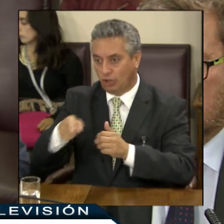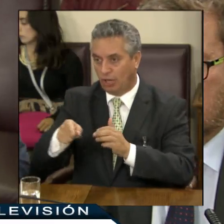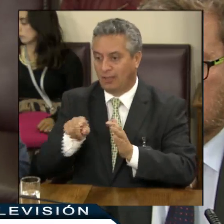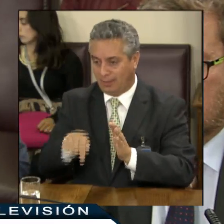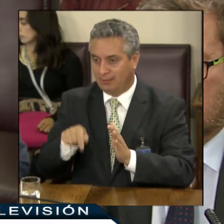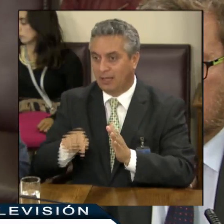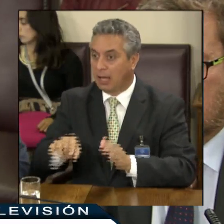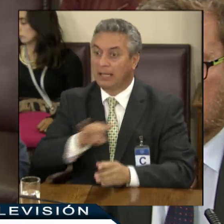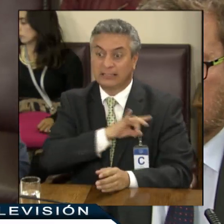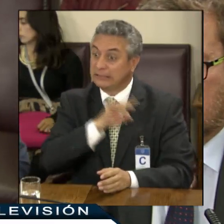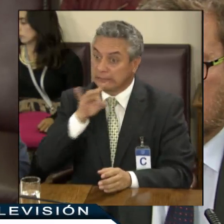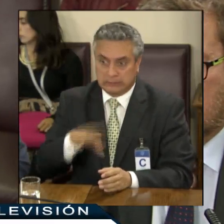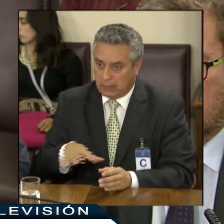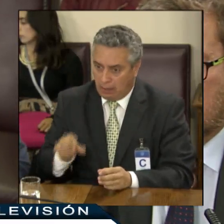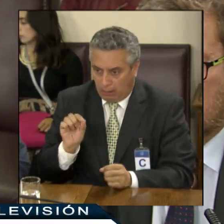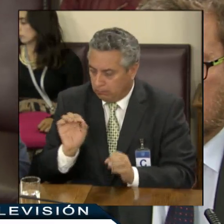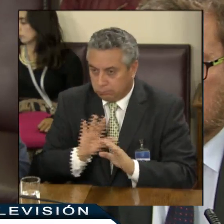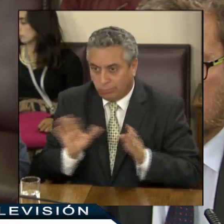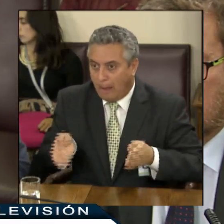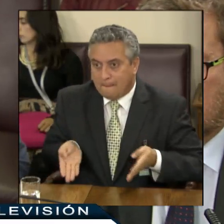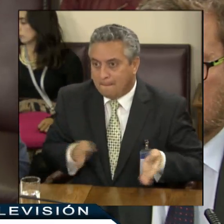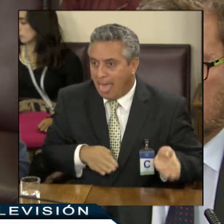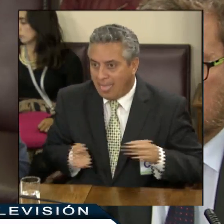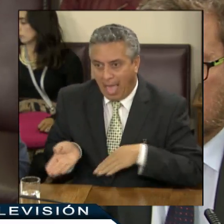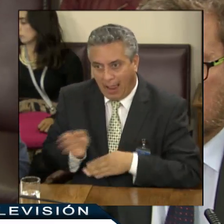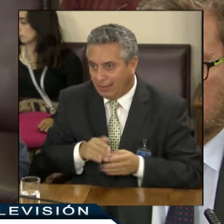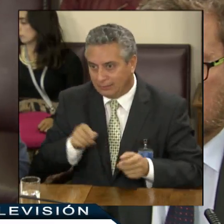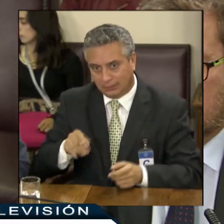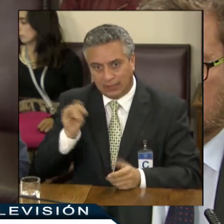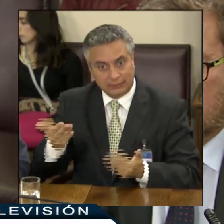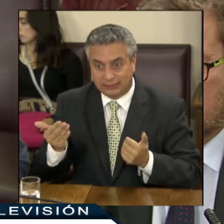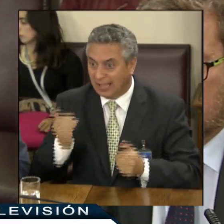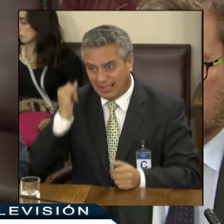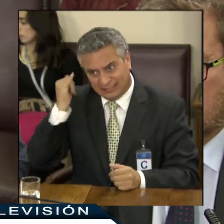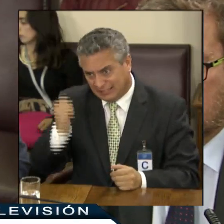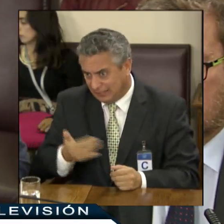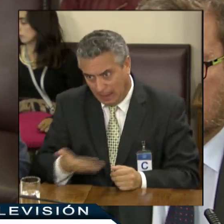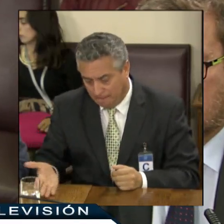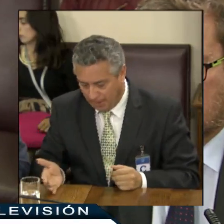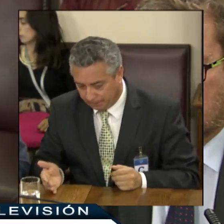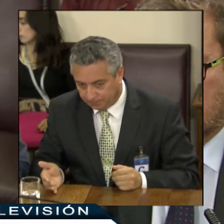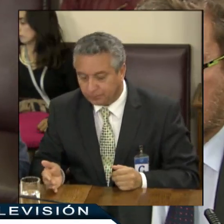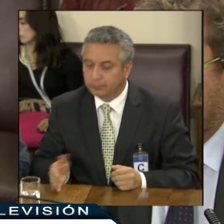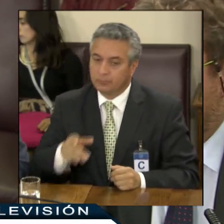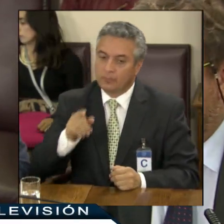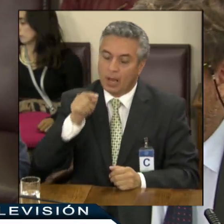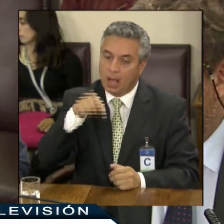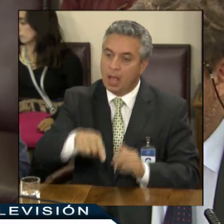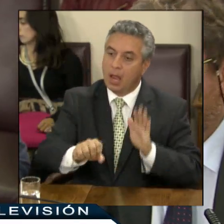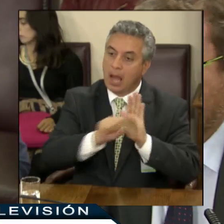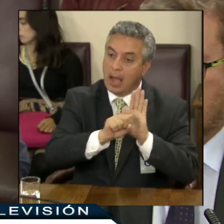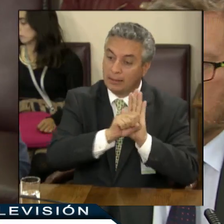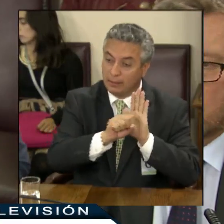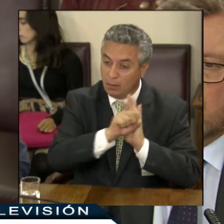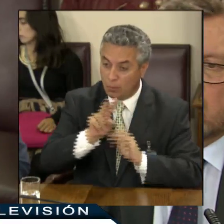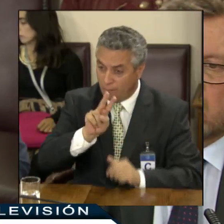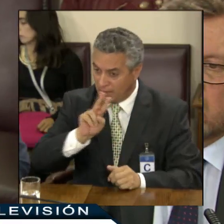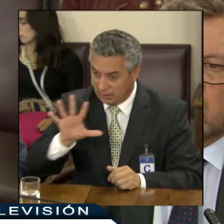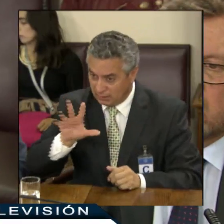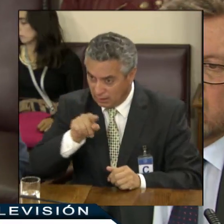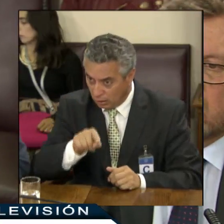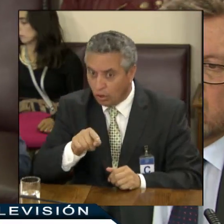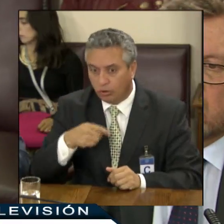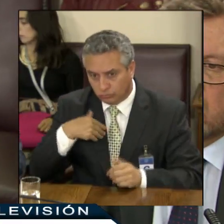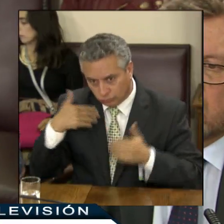que en Chile está en pañales y las necesidades están maduras desde siempre en cuanto al artículo 25 acá